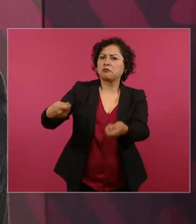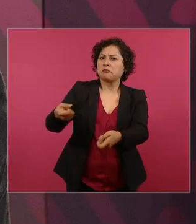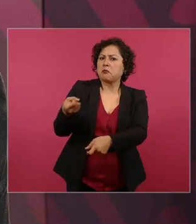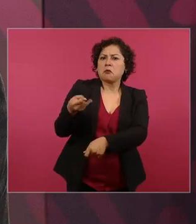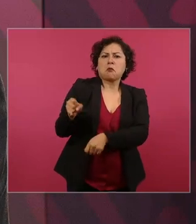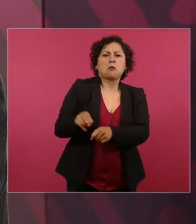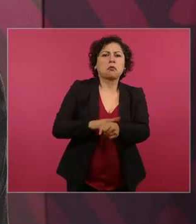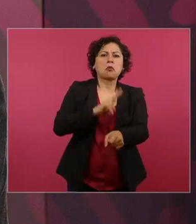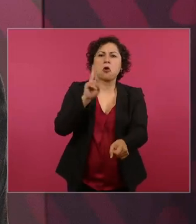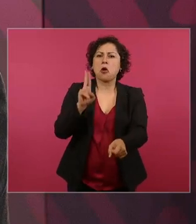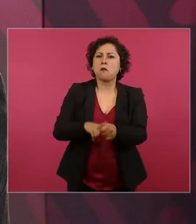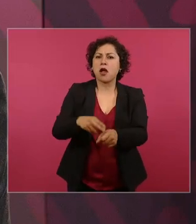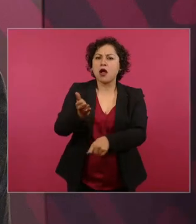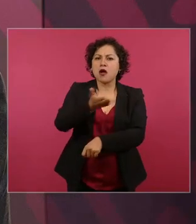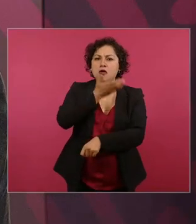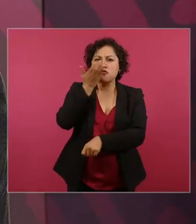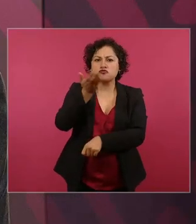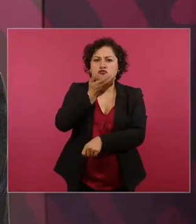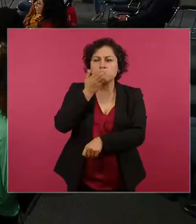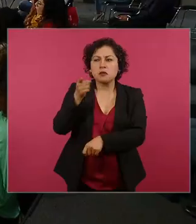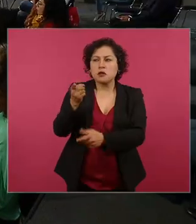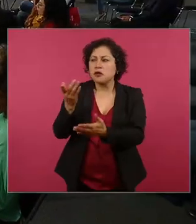está, la de Juárez.